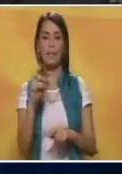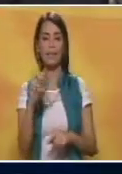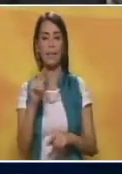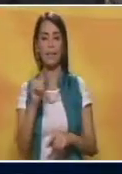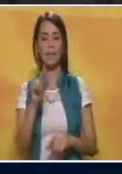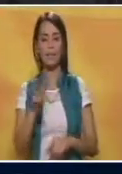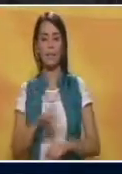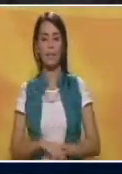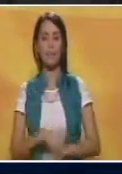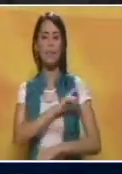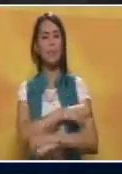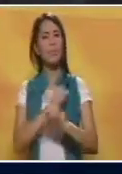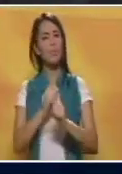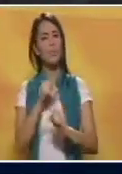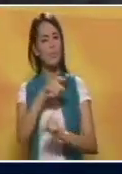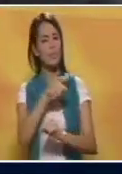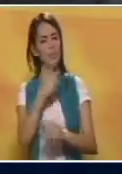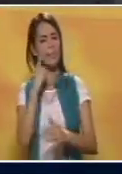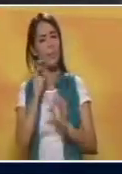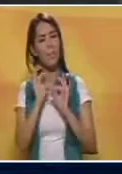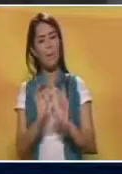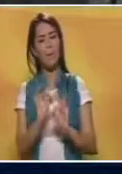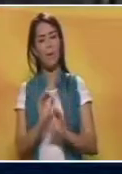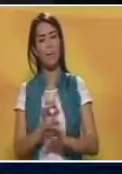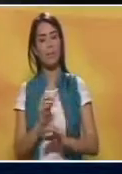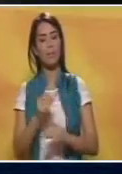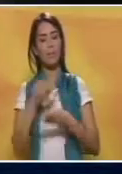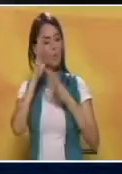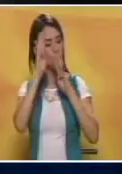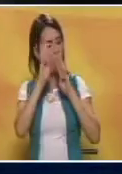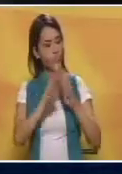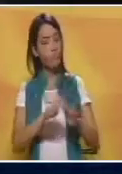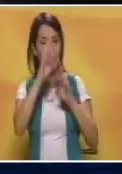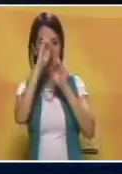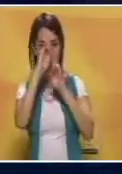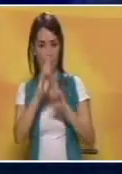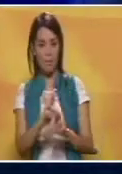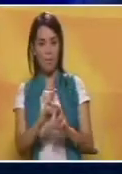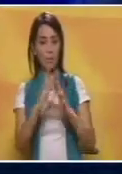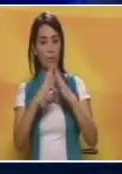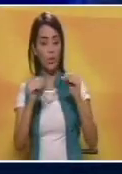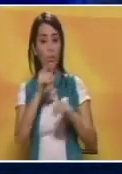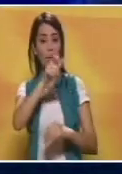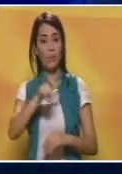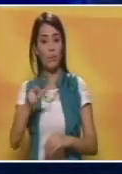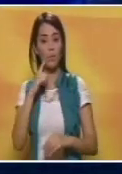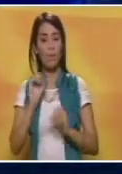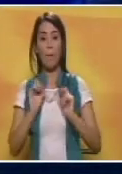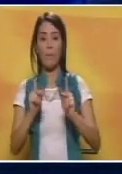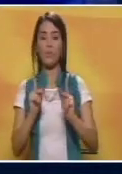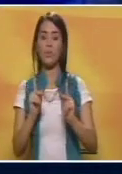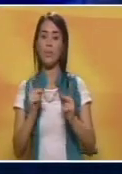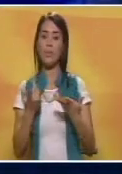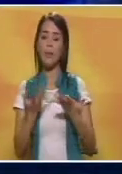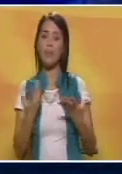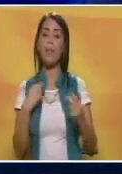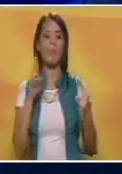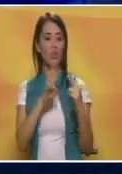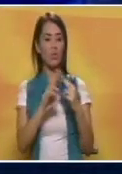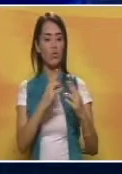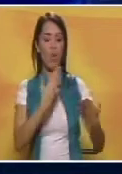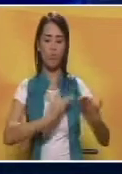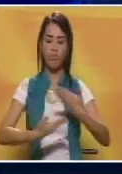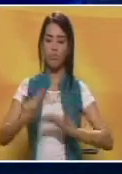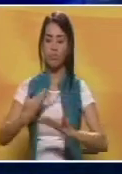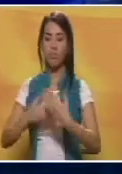y determinación le hicieron merecedor de la admiración y respeto de todos quienes tuvimos la oportunidad del honor de compartir con